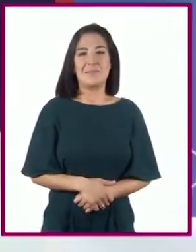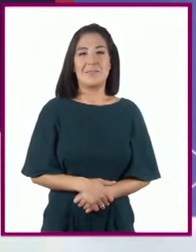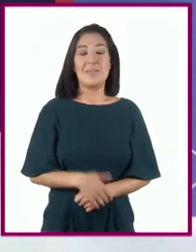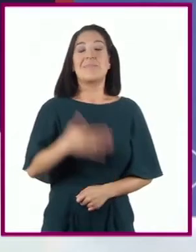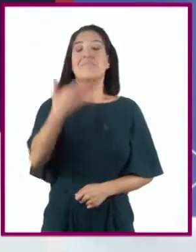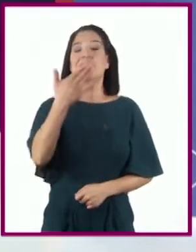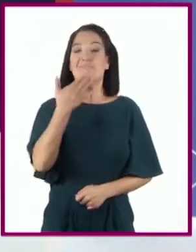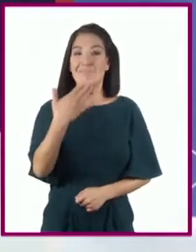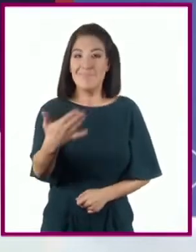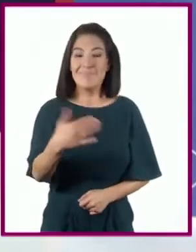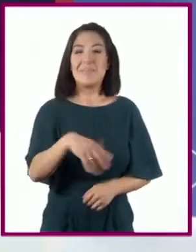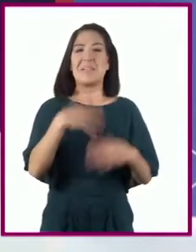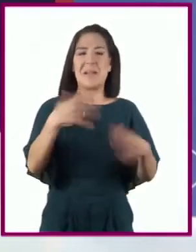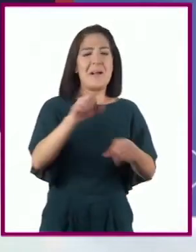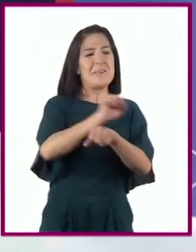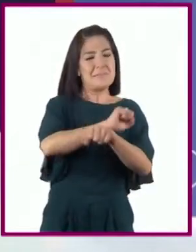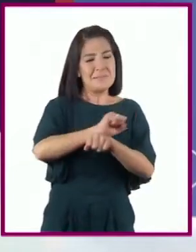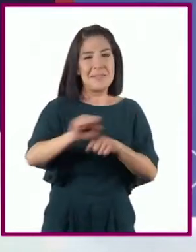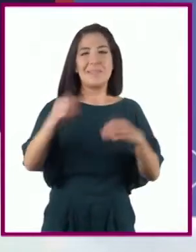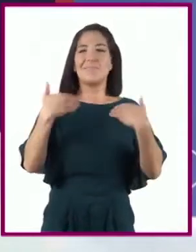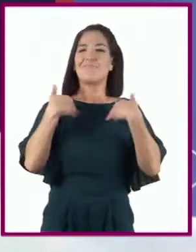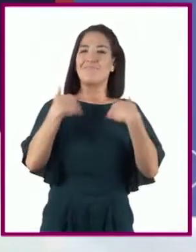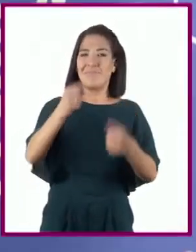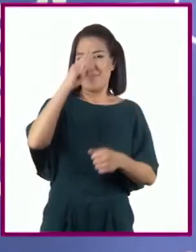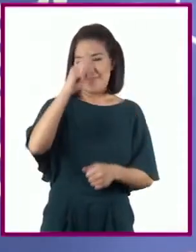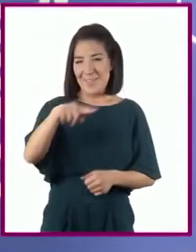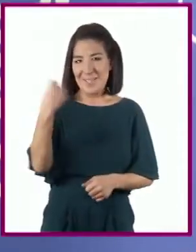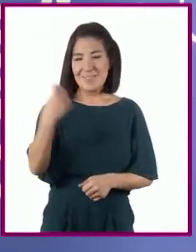Muy bien, es sencillo de entender.